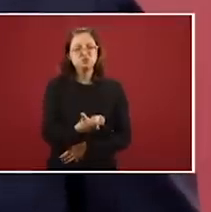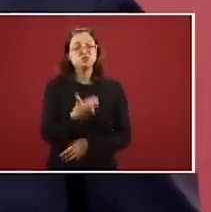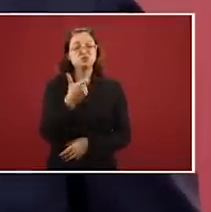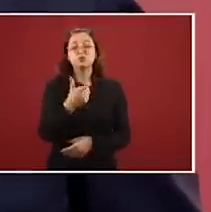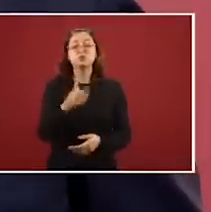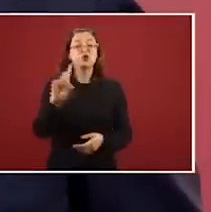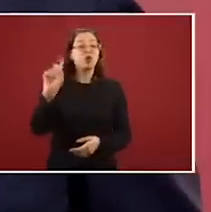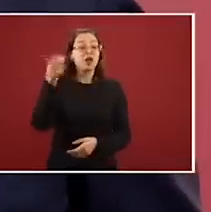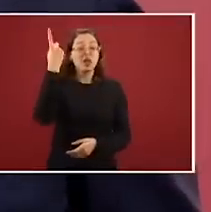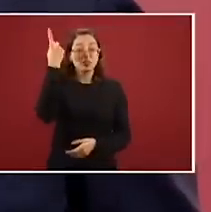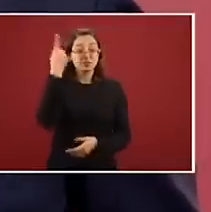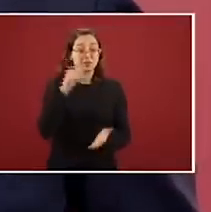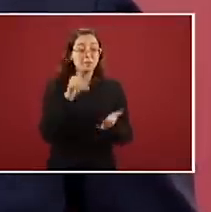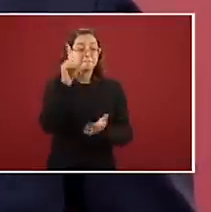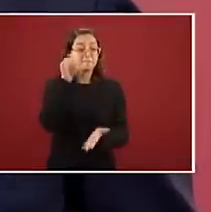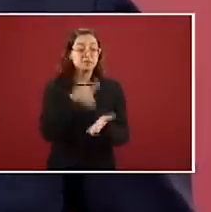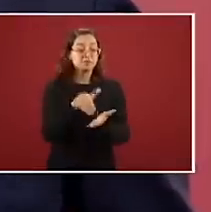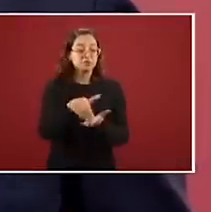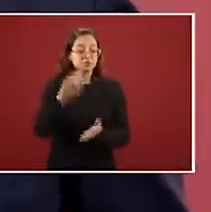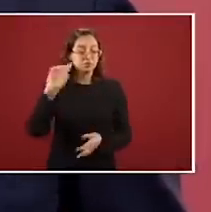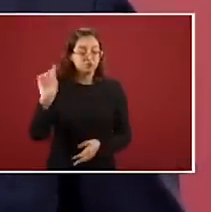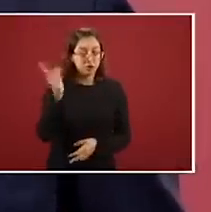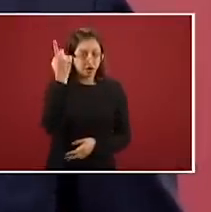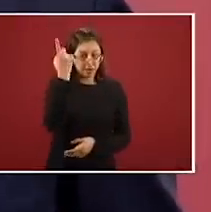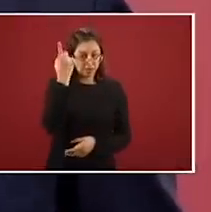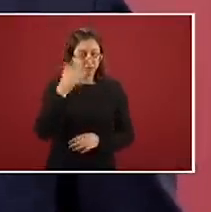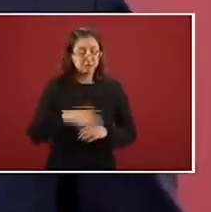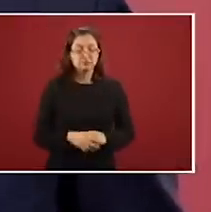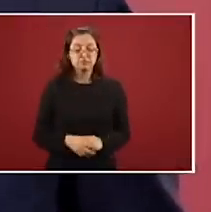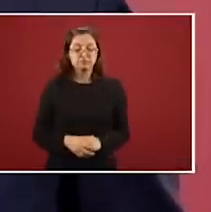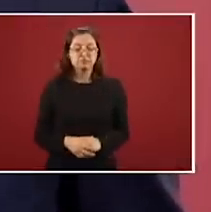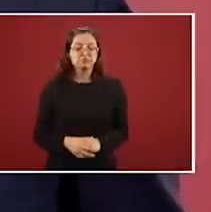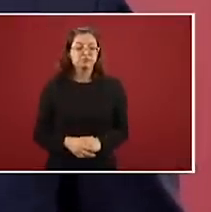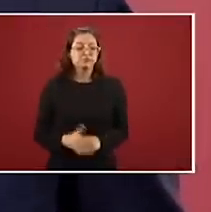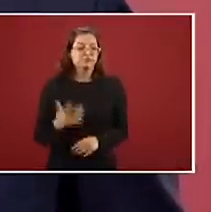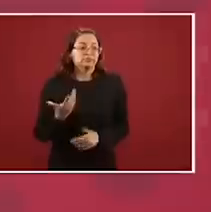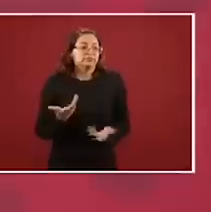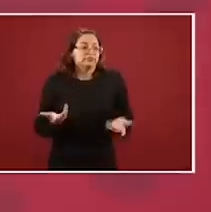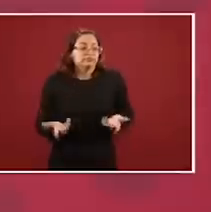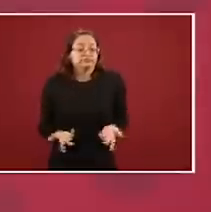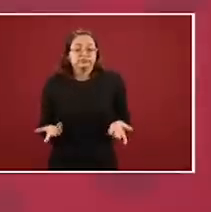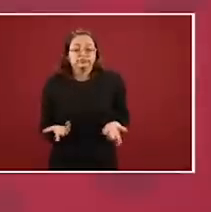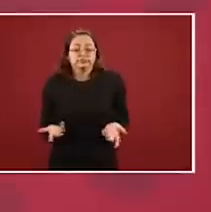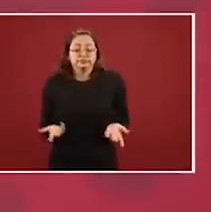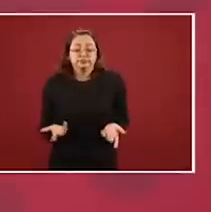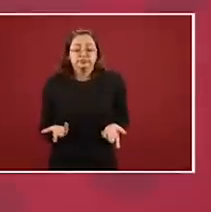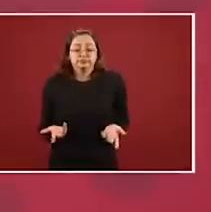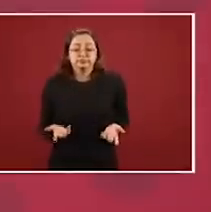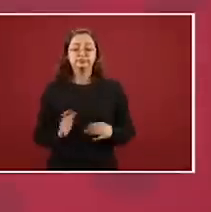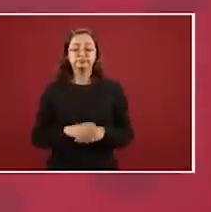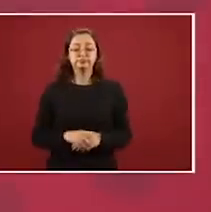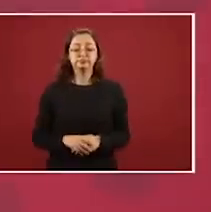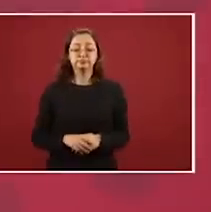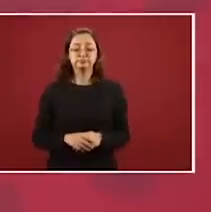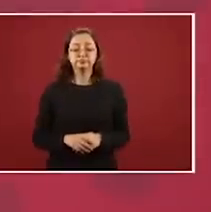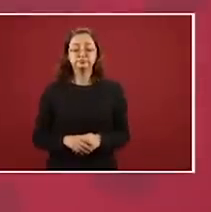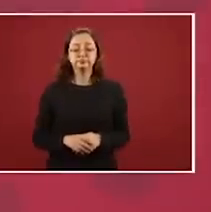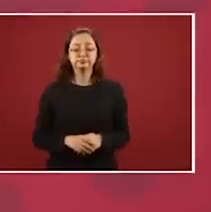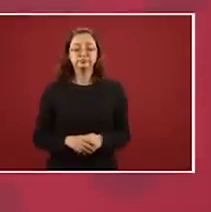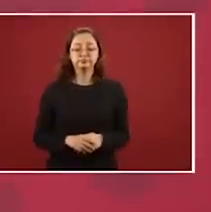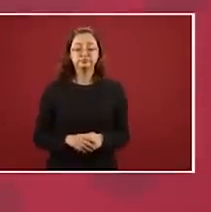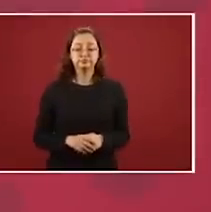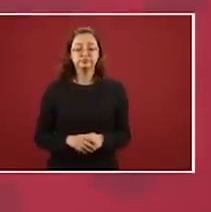1,000 millones de dólares. Pero, ¿qué hacemos? Dejamos